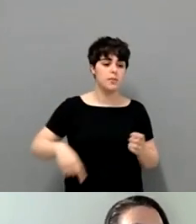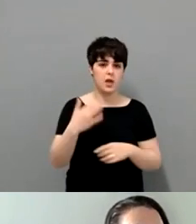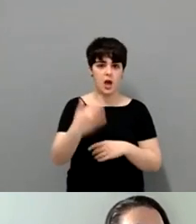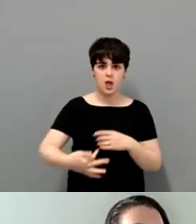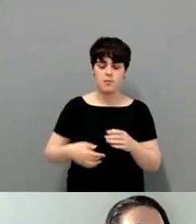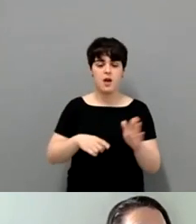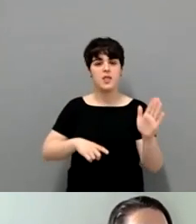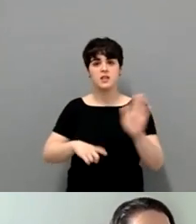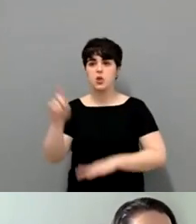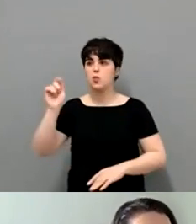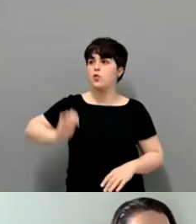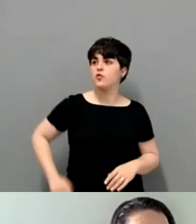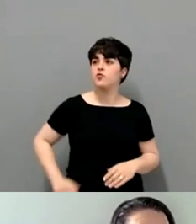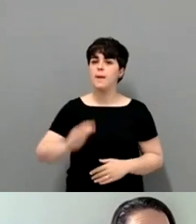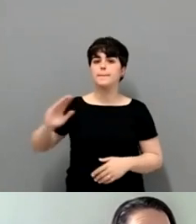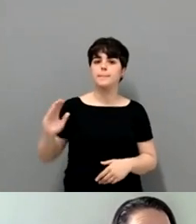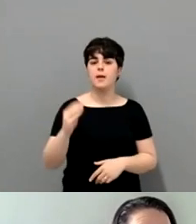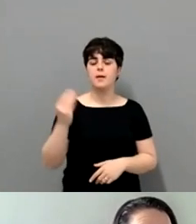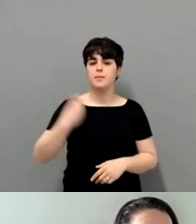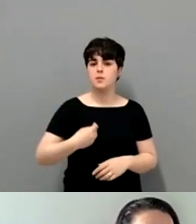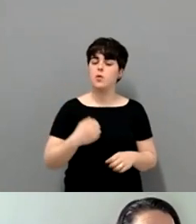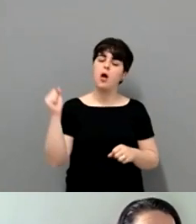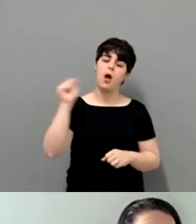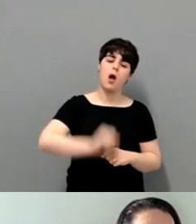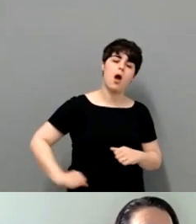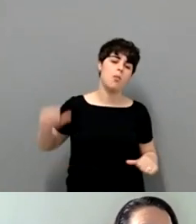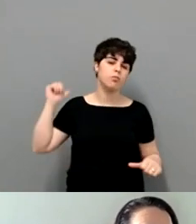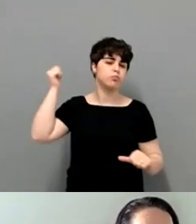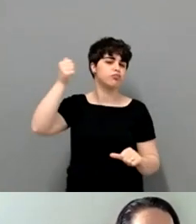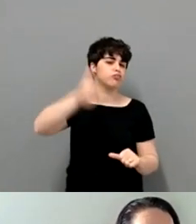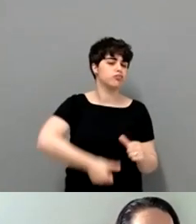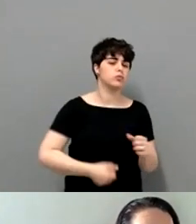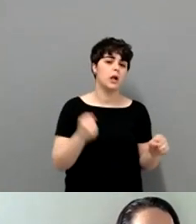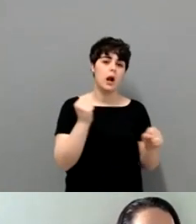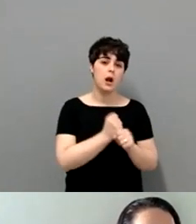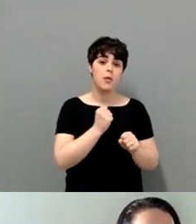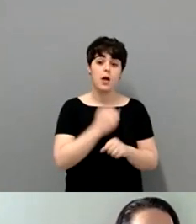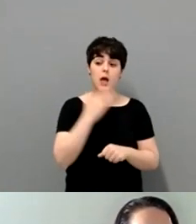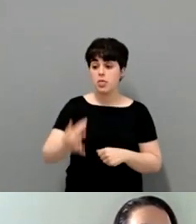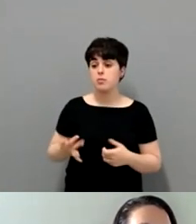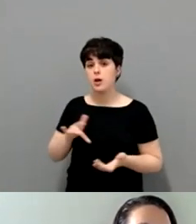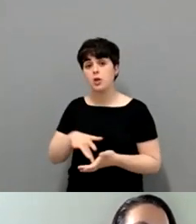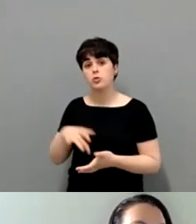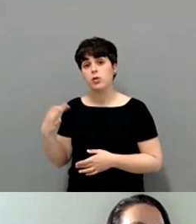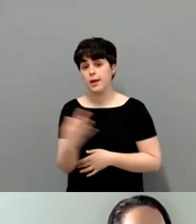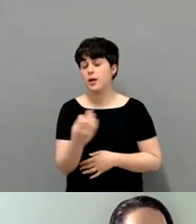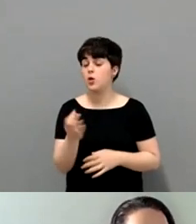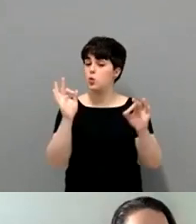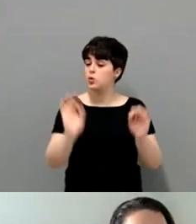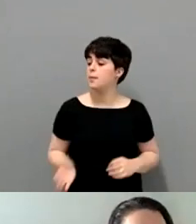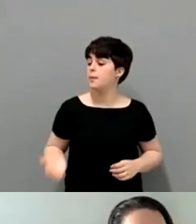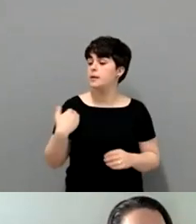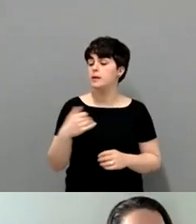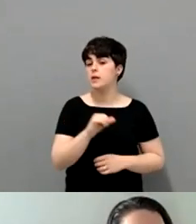desarrollo profesional, a pesar de que has trabajado bastantes años, sino que además, justamente la semana